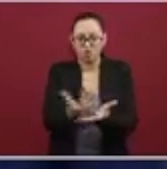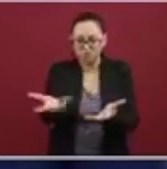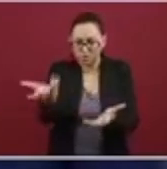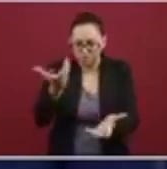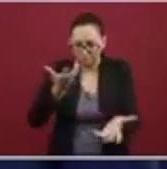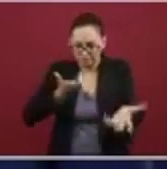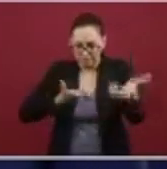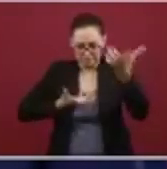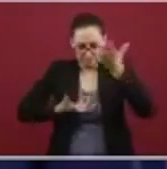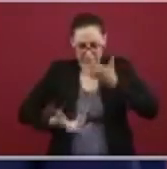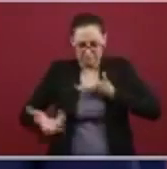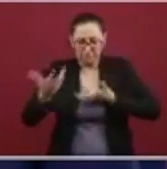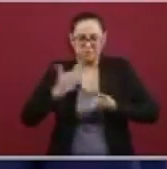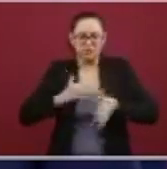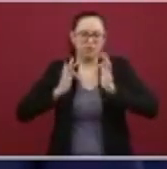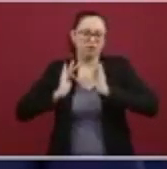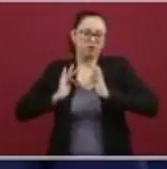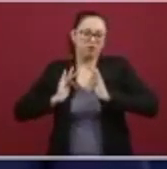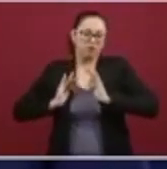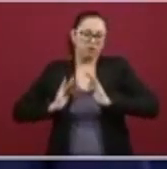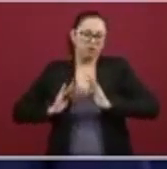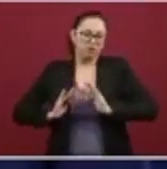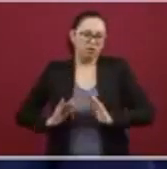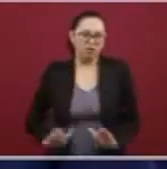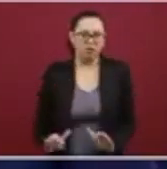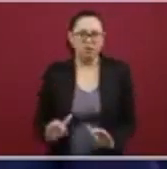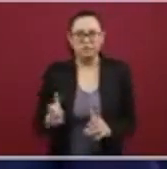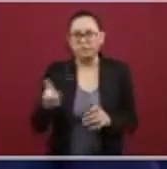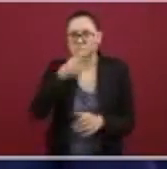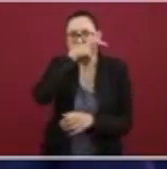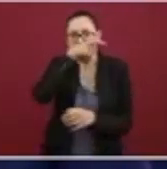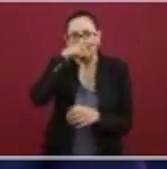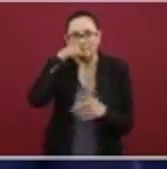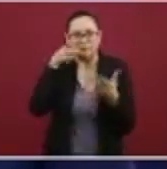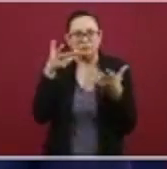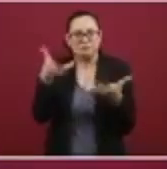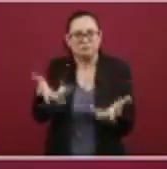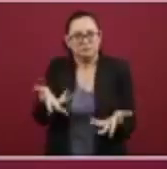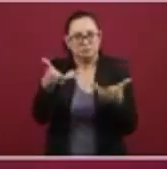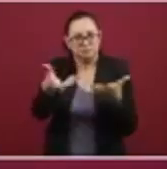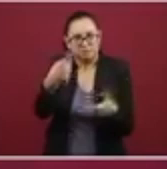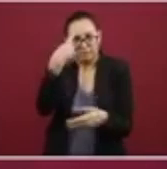Esa ambición, esa enfermedad, es la que tenemos que